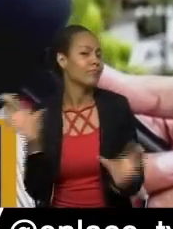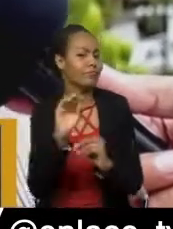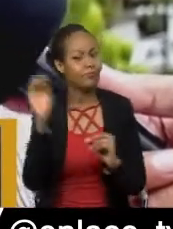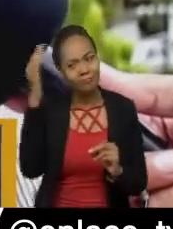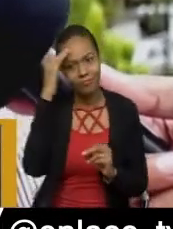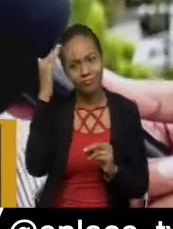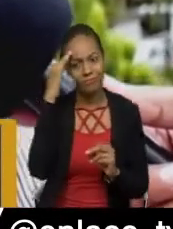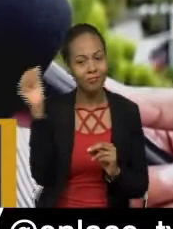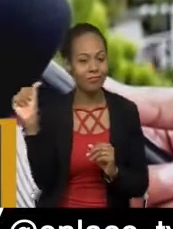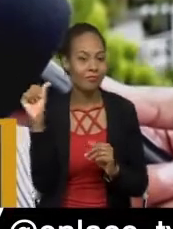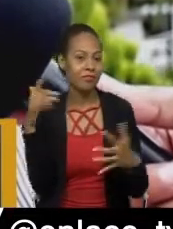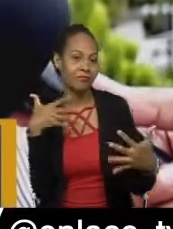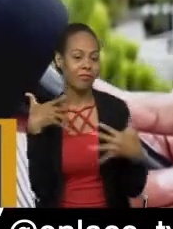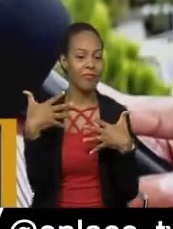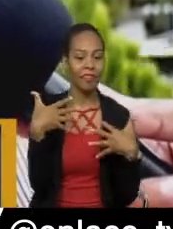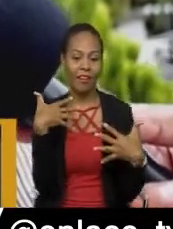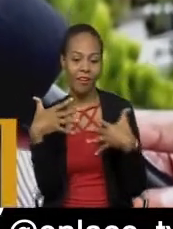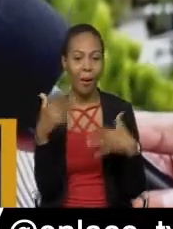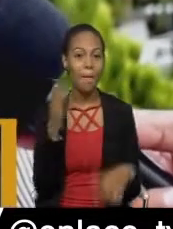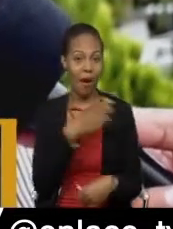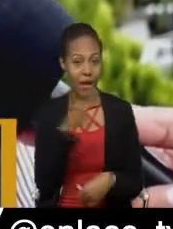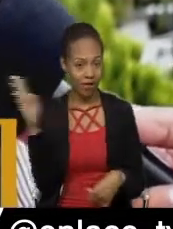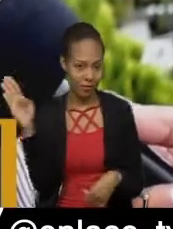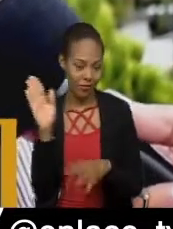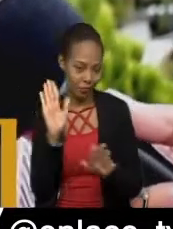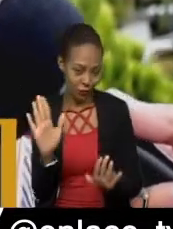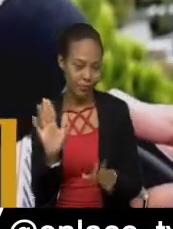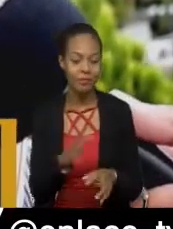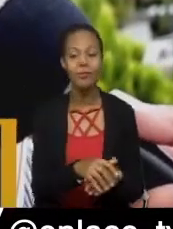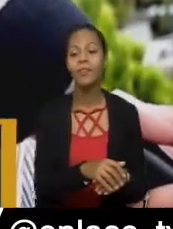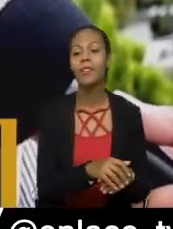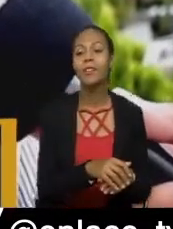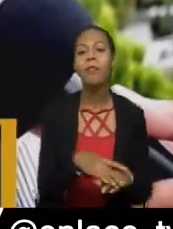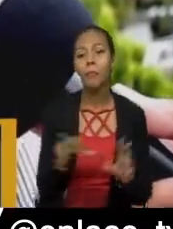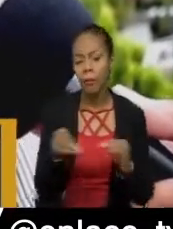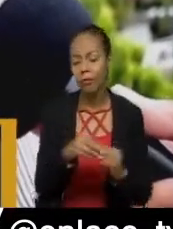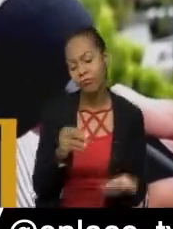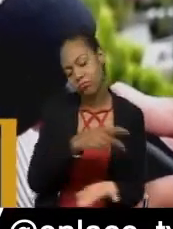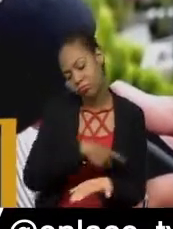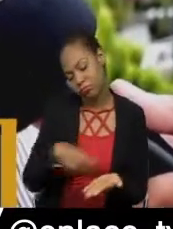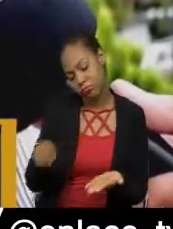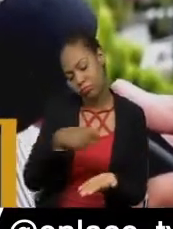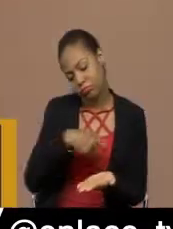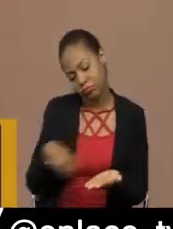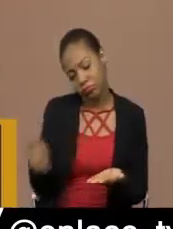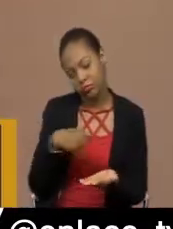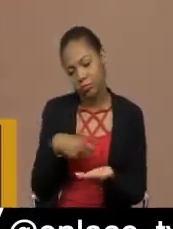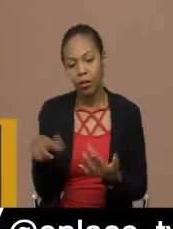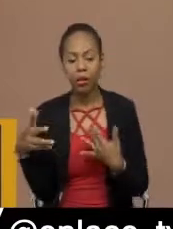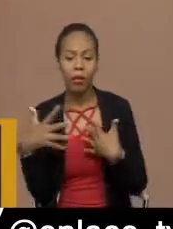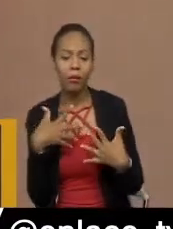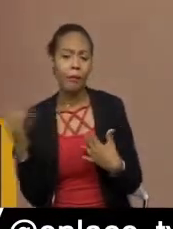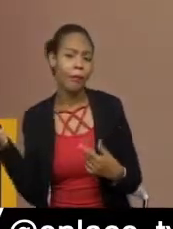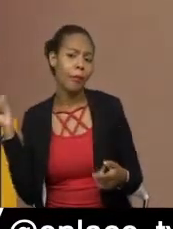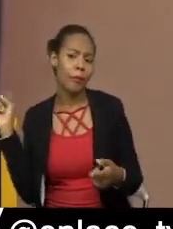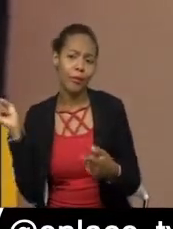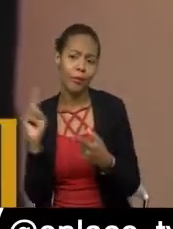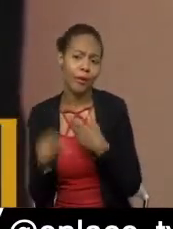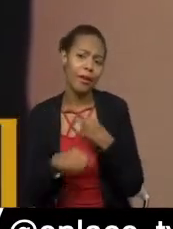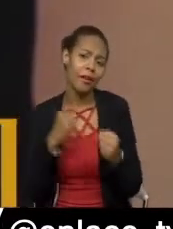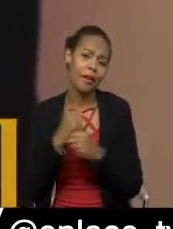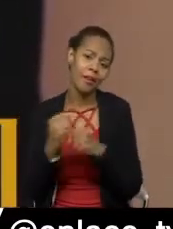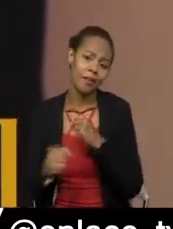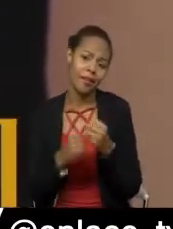es una actriz barranquillera, también es escritora, que lleva muchos años en la televisión colombiana, es una mujer muy reconocida